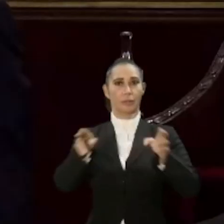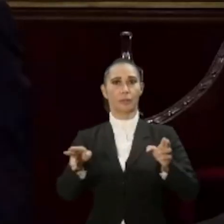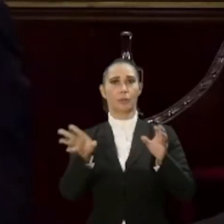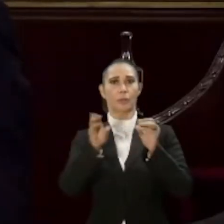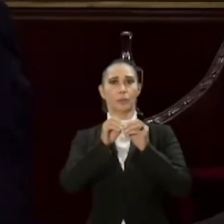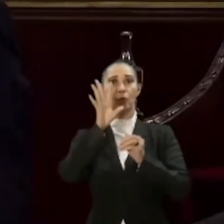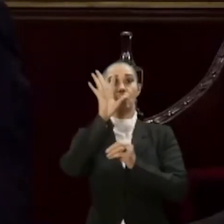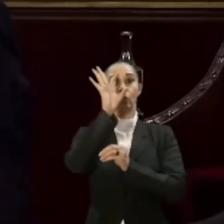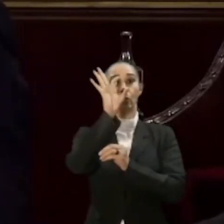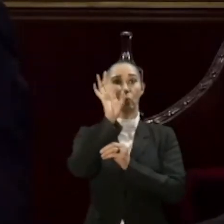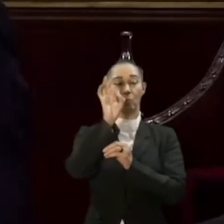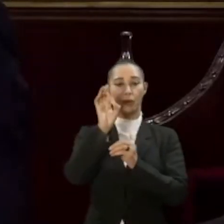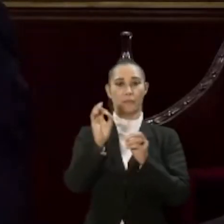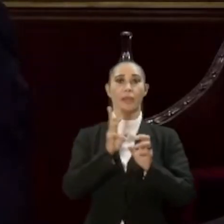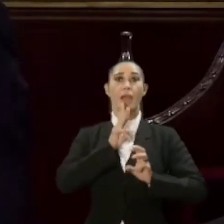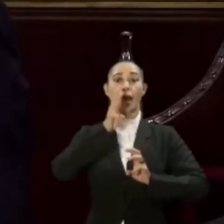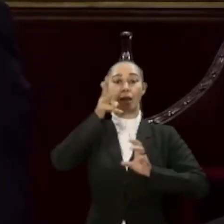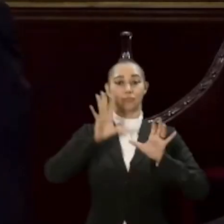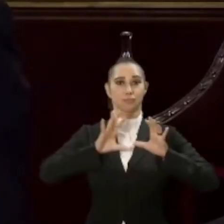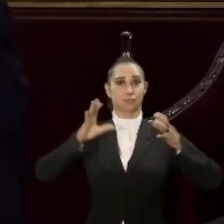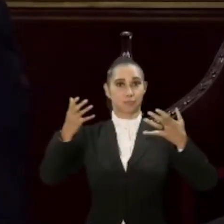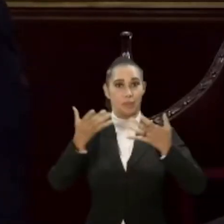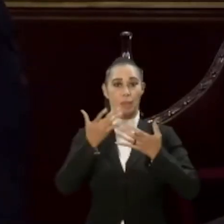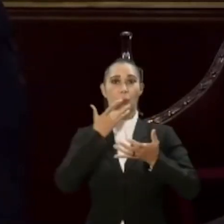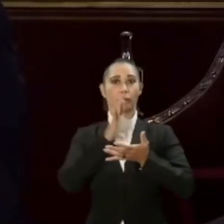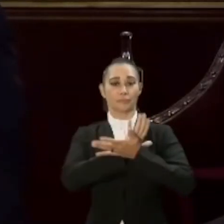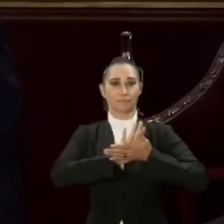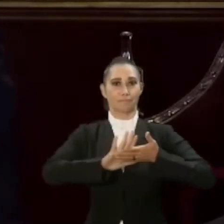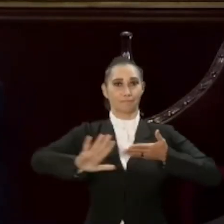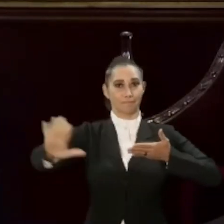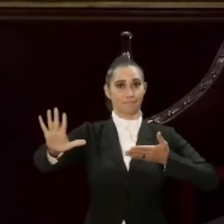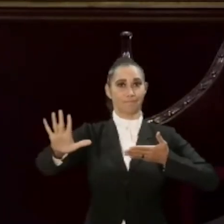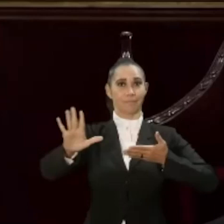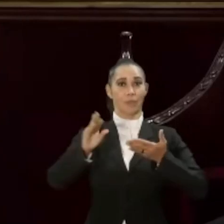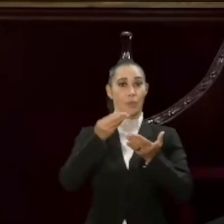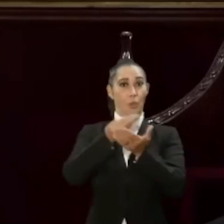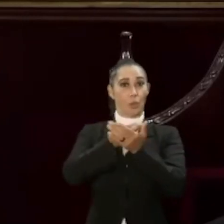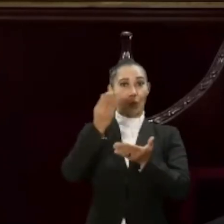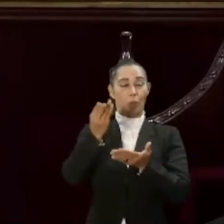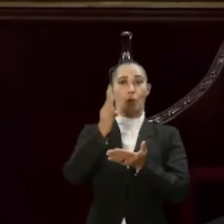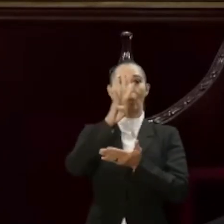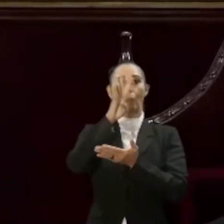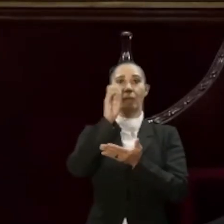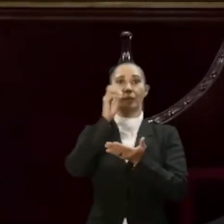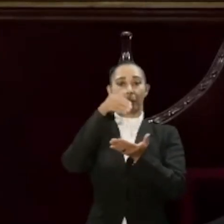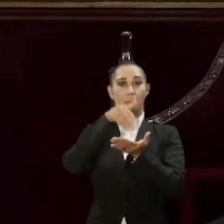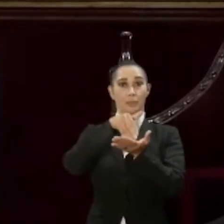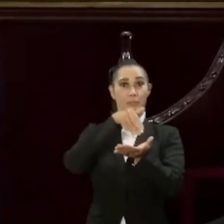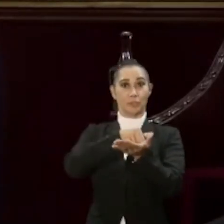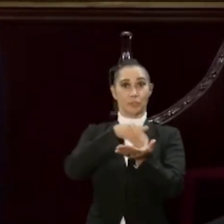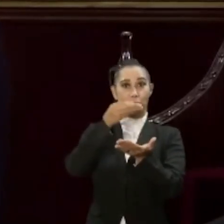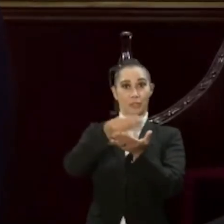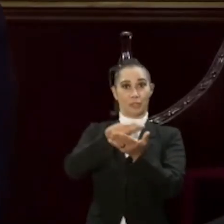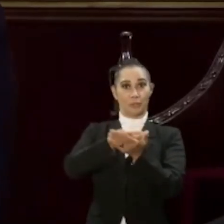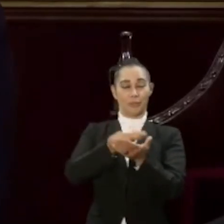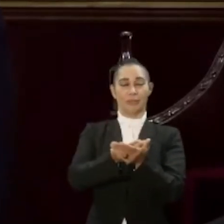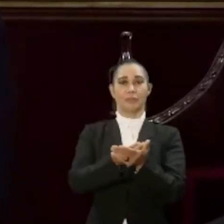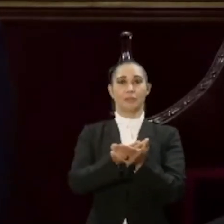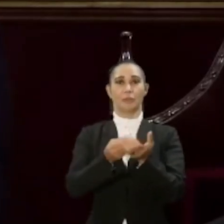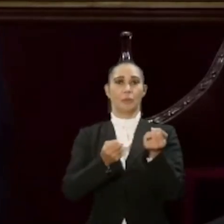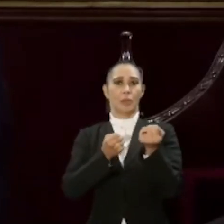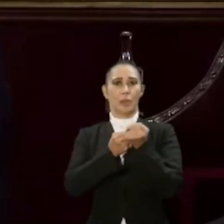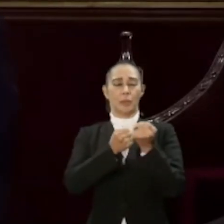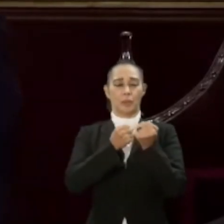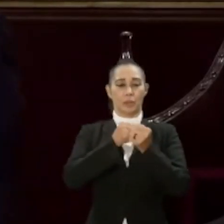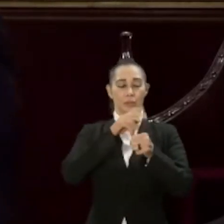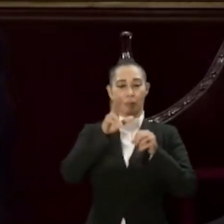de 9 sistemas de agua potable y saneamiento, con una inversión de más de 4,000 millones de pesos, impactando en